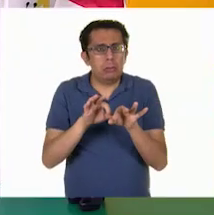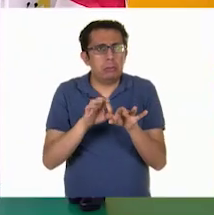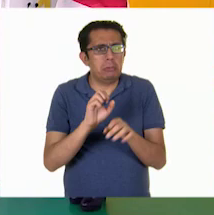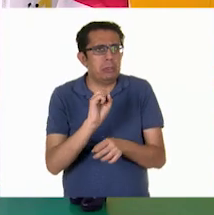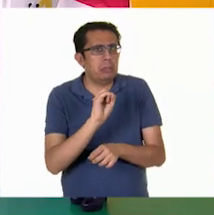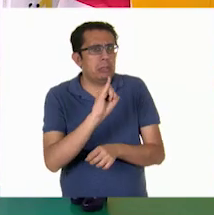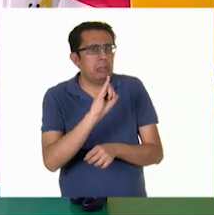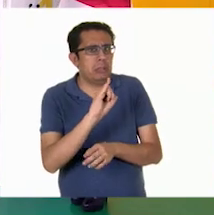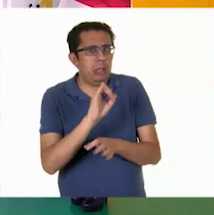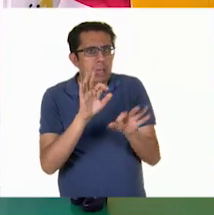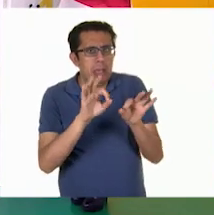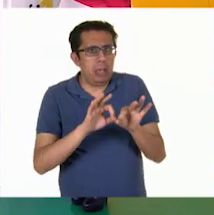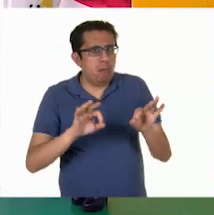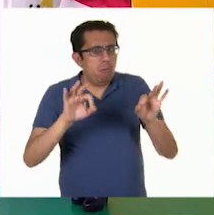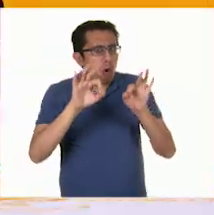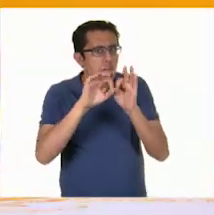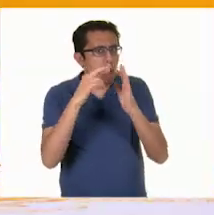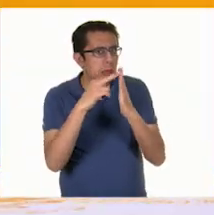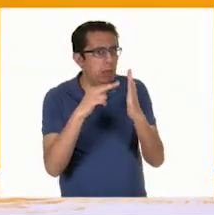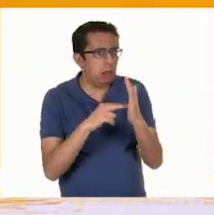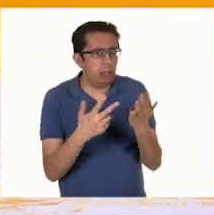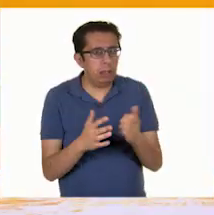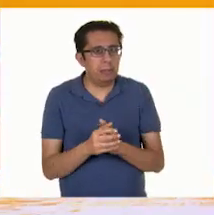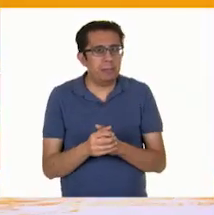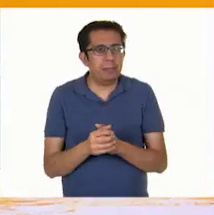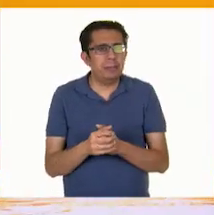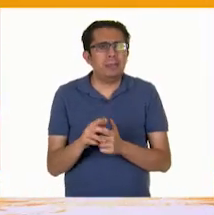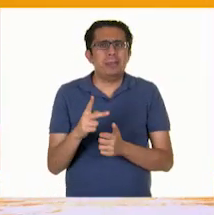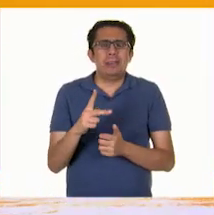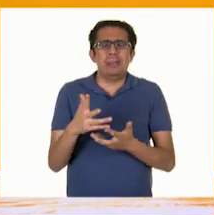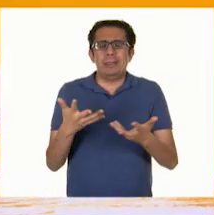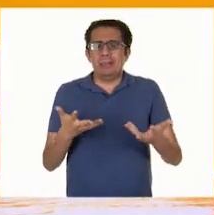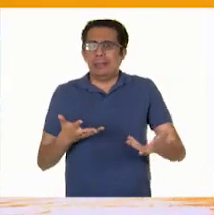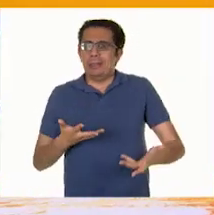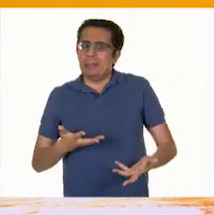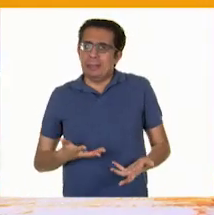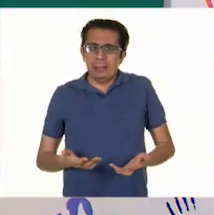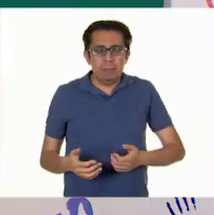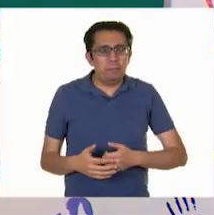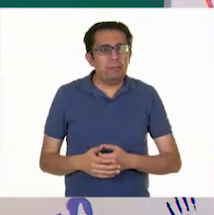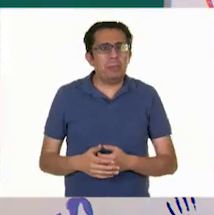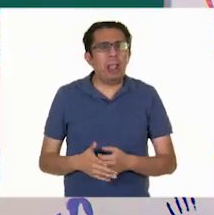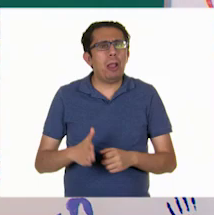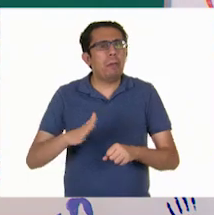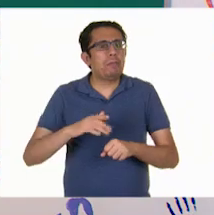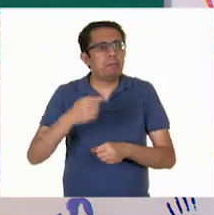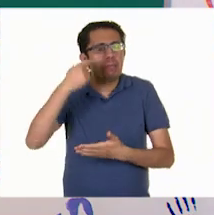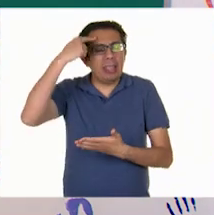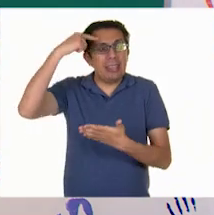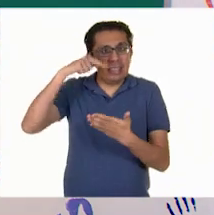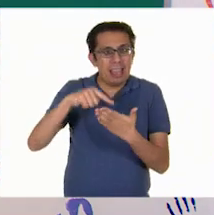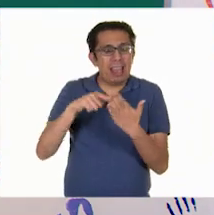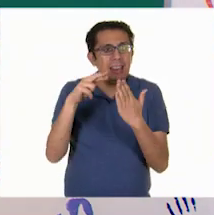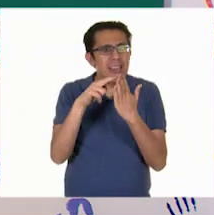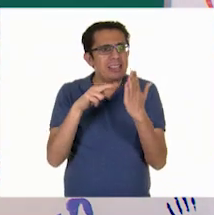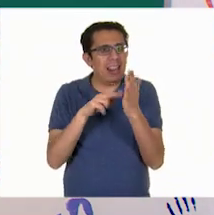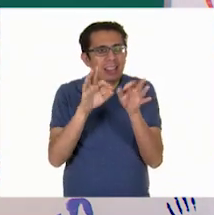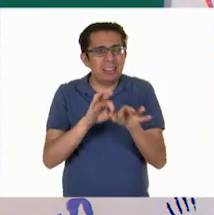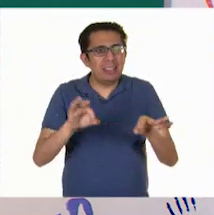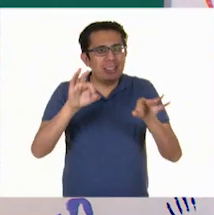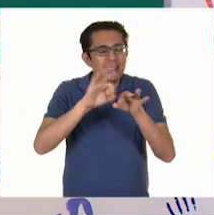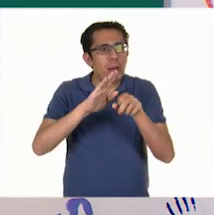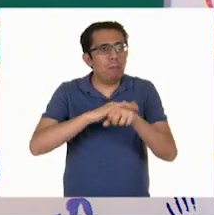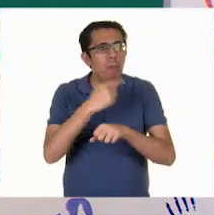sí, Eric, sí son importantes, pero ¿Y por qué crees que las reglas o las normas son